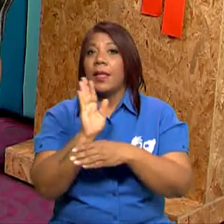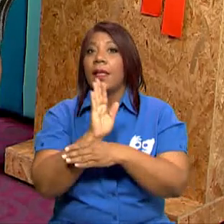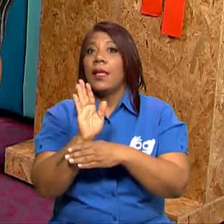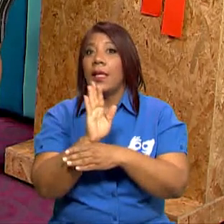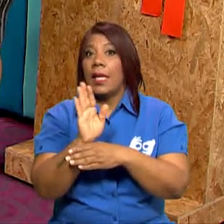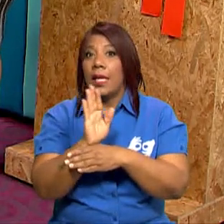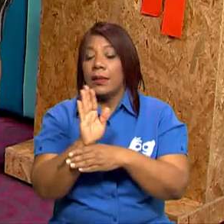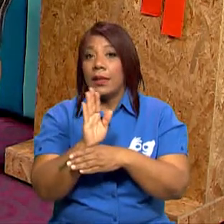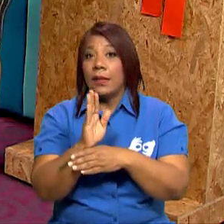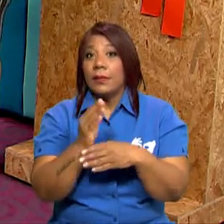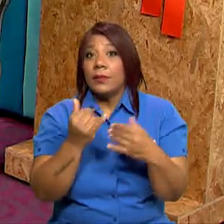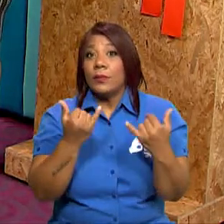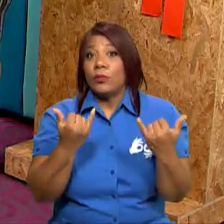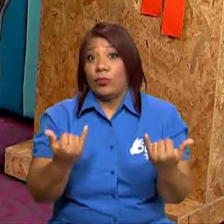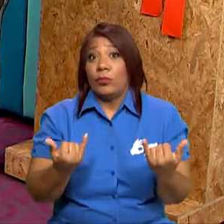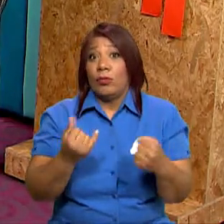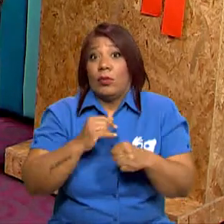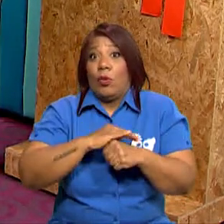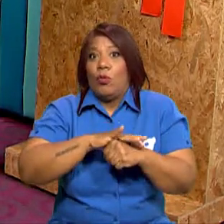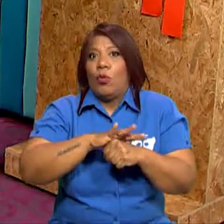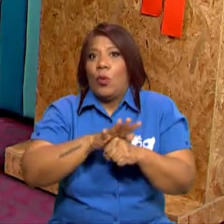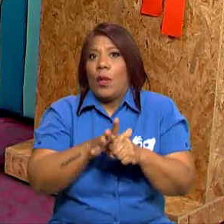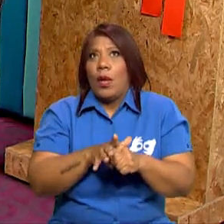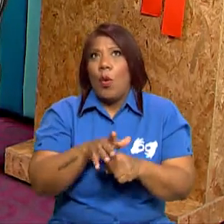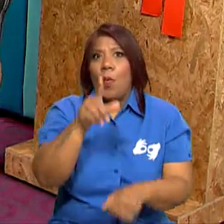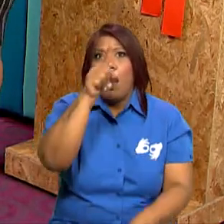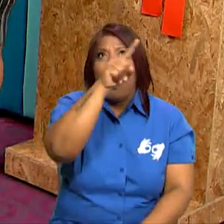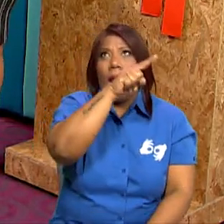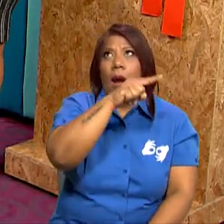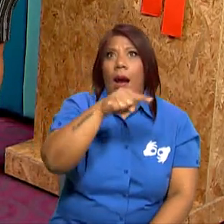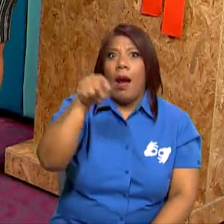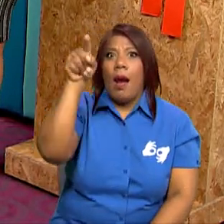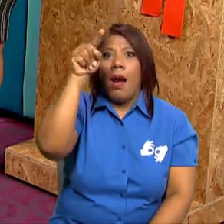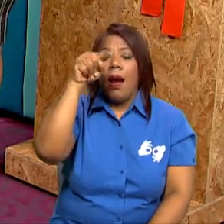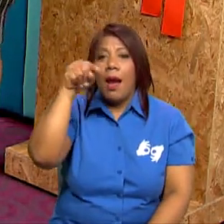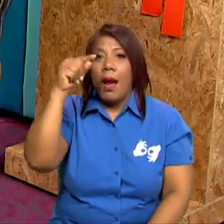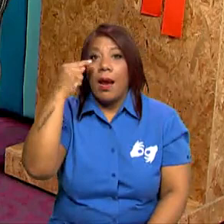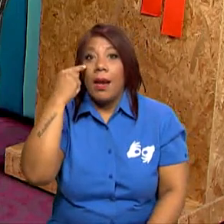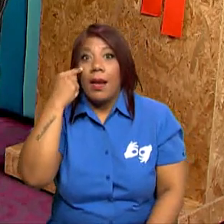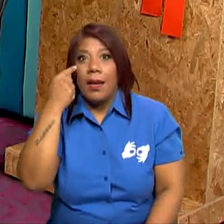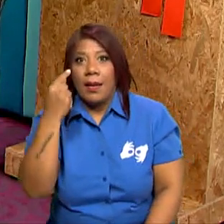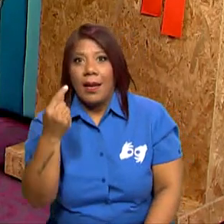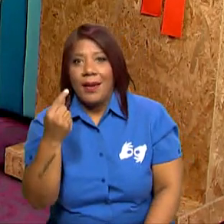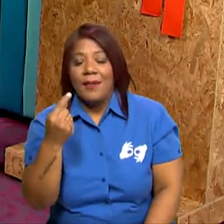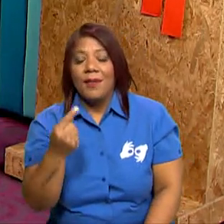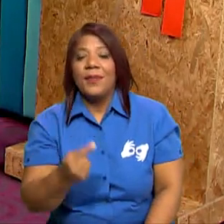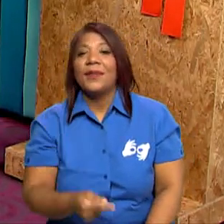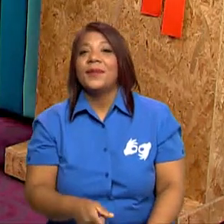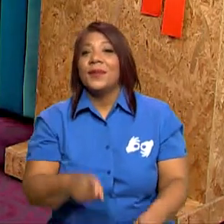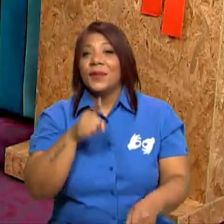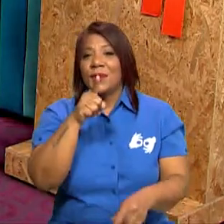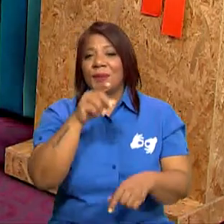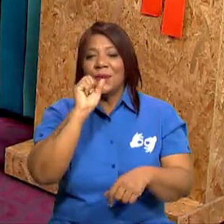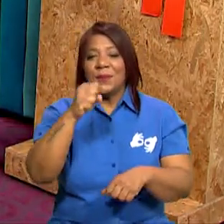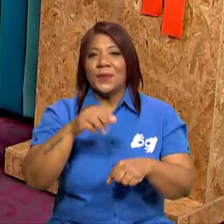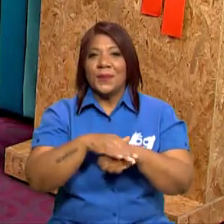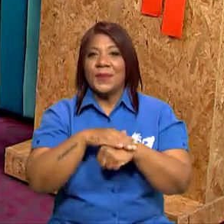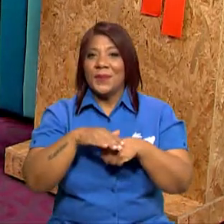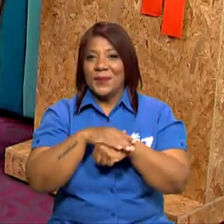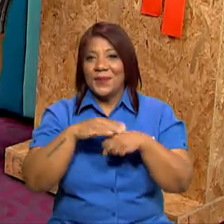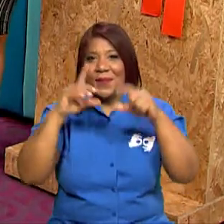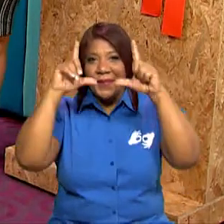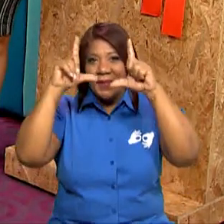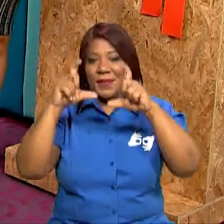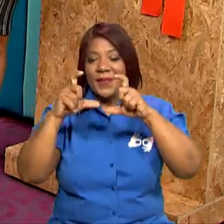datos importantes para todos los panameños, ¿verdad? Sí. Aparecen de este tipo. Y los chicos van a poder hacer una captura de pantalla para que